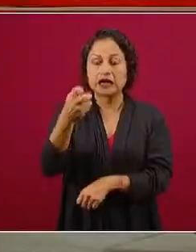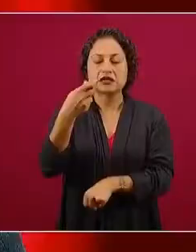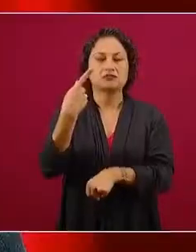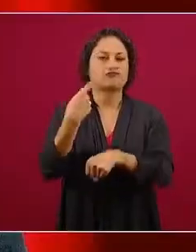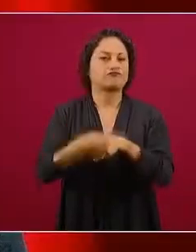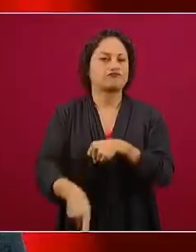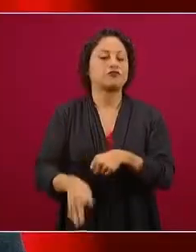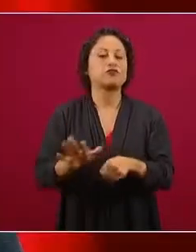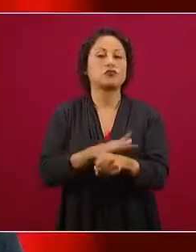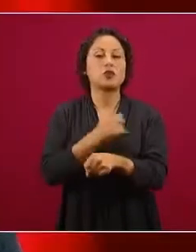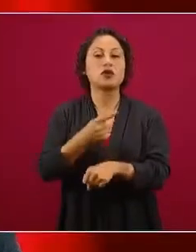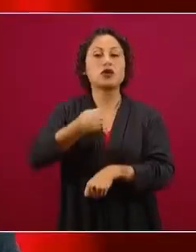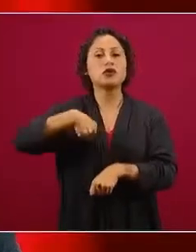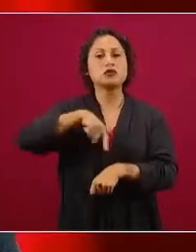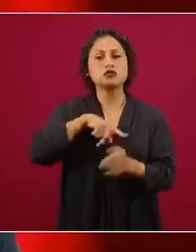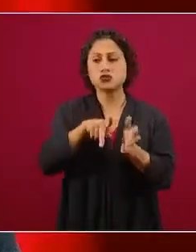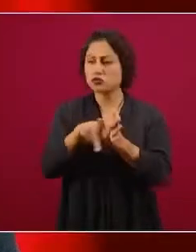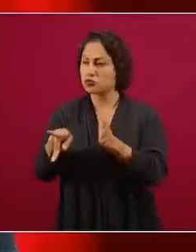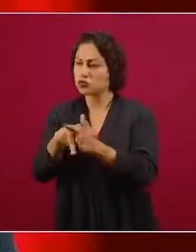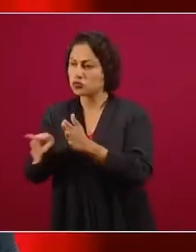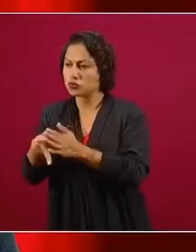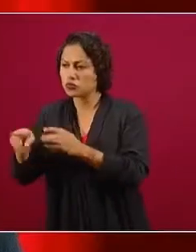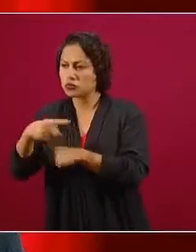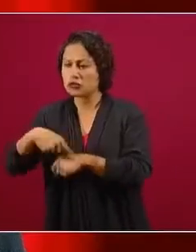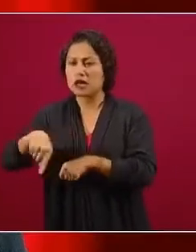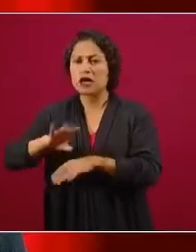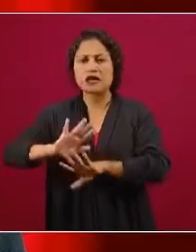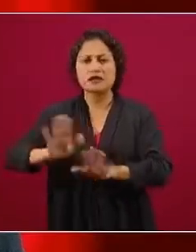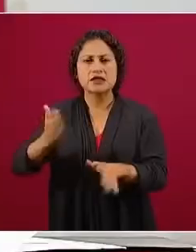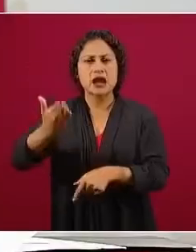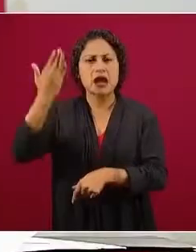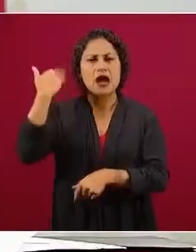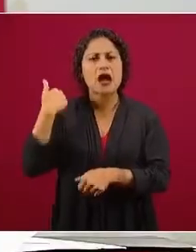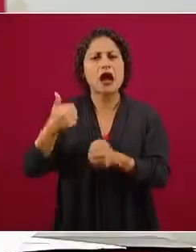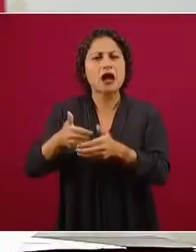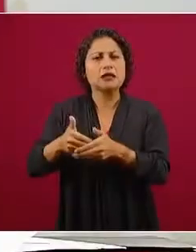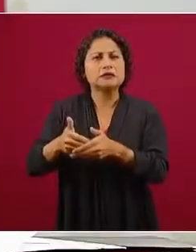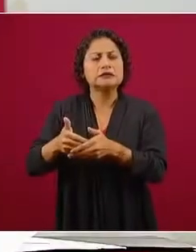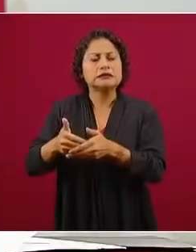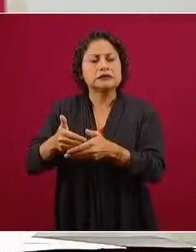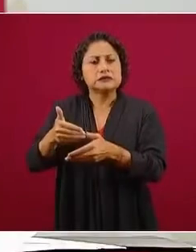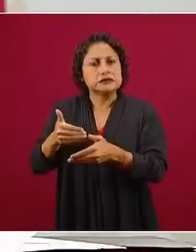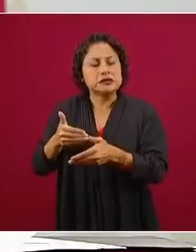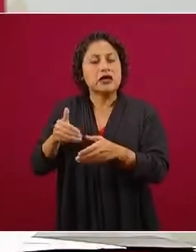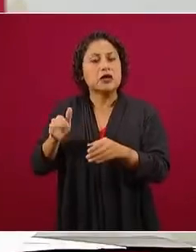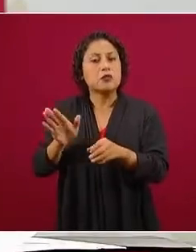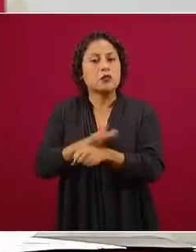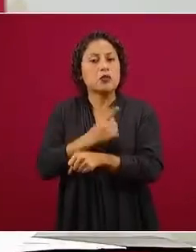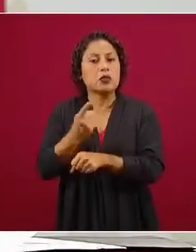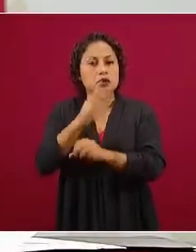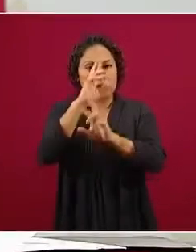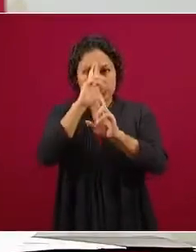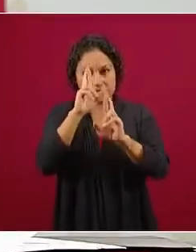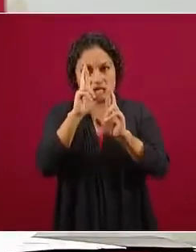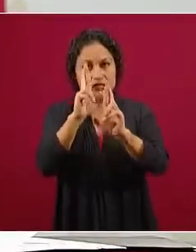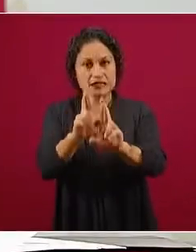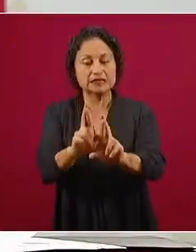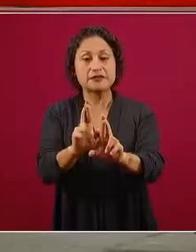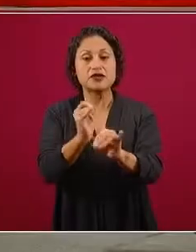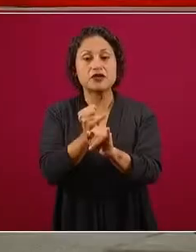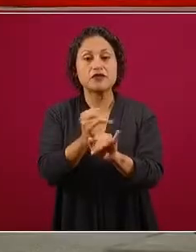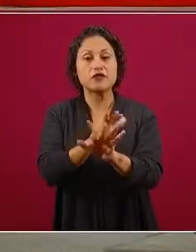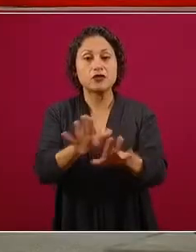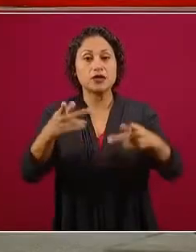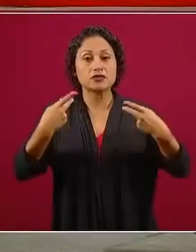comunicación en este asunto que es fundamental, que es el respeto a la privacidad de los datos personales en materia de